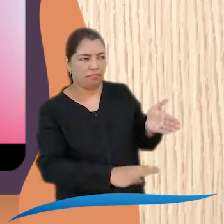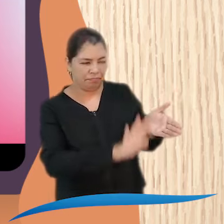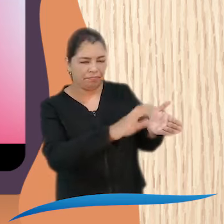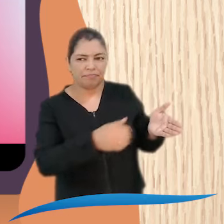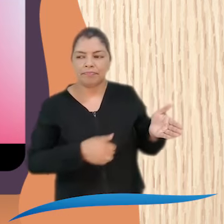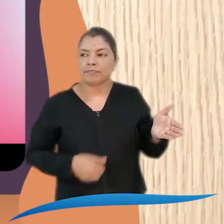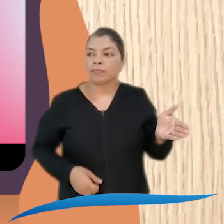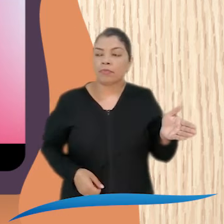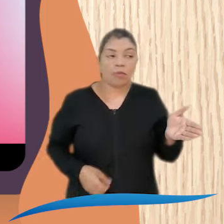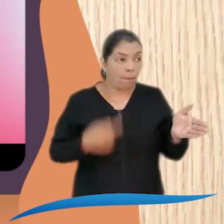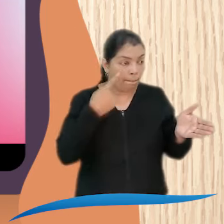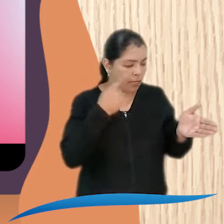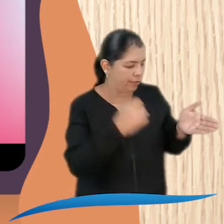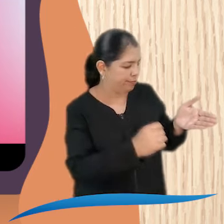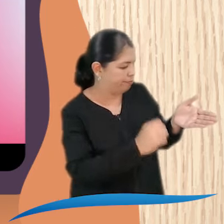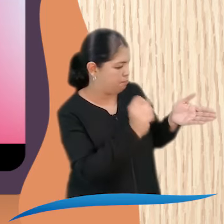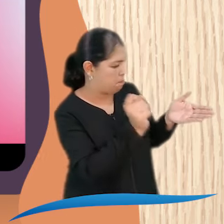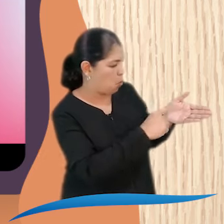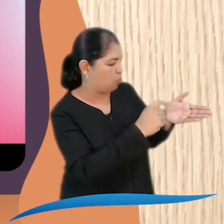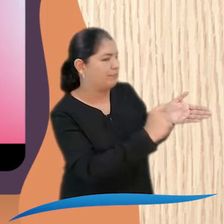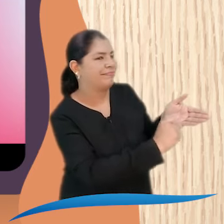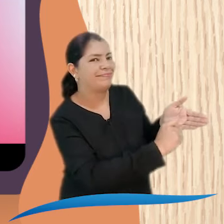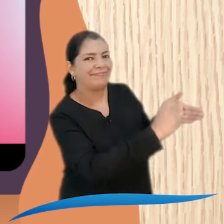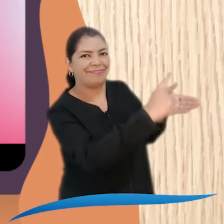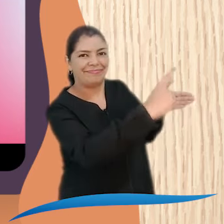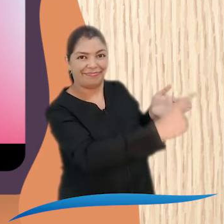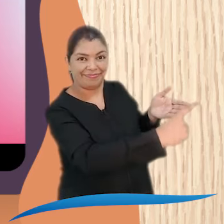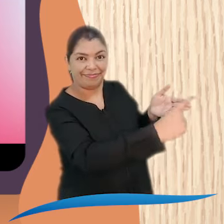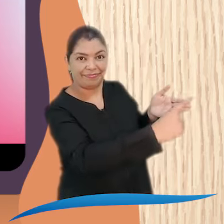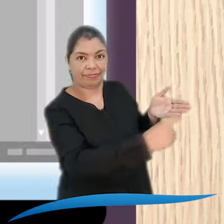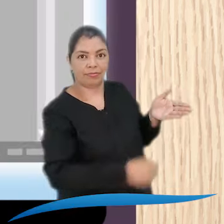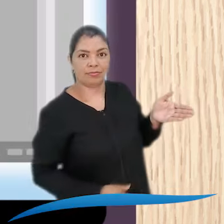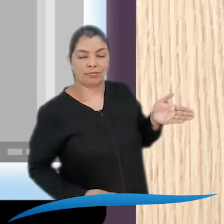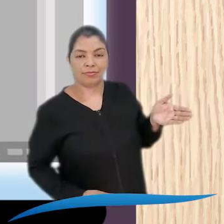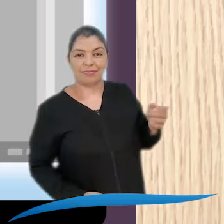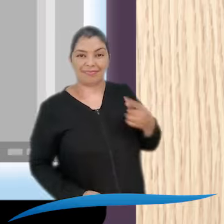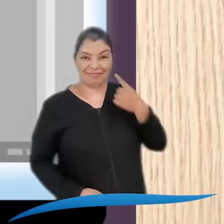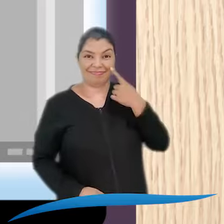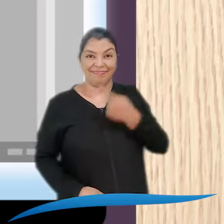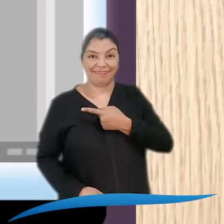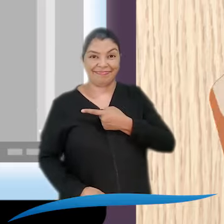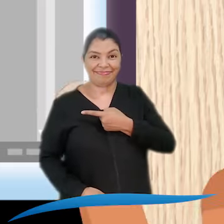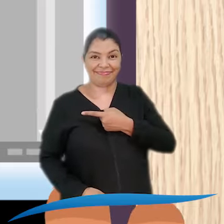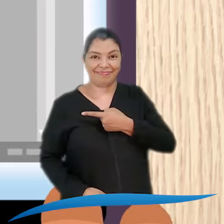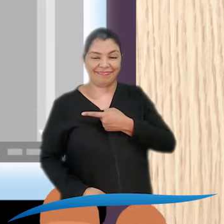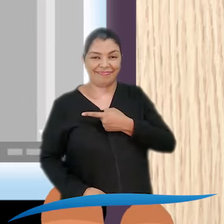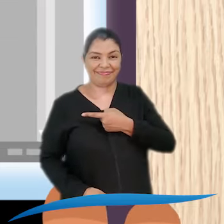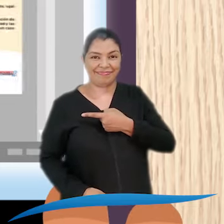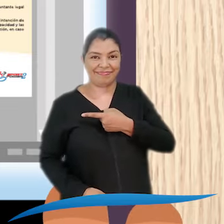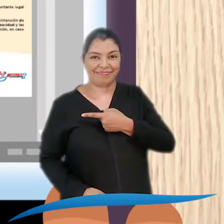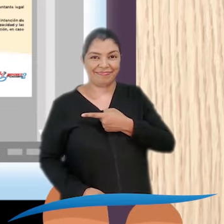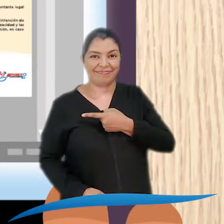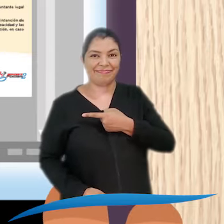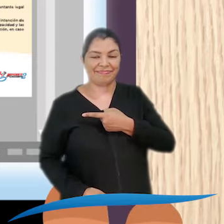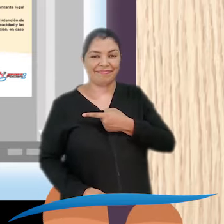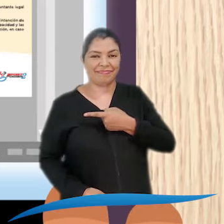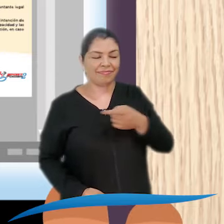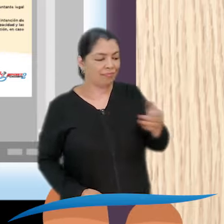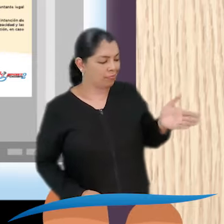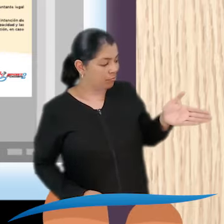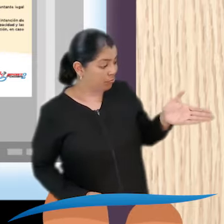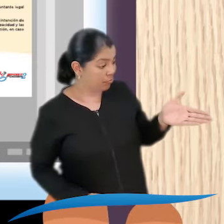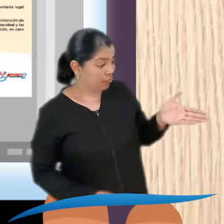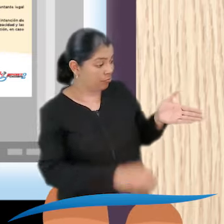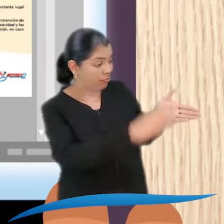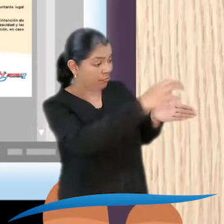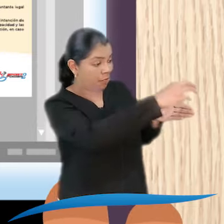mesa. Claro que sí. Si quieren, miremoslo con esta ayuda visual. Vemos cómo lleva su dedo a un archivo que se despliega y ocupa toda